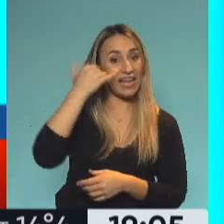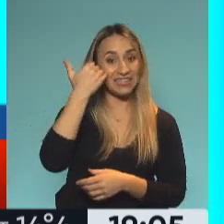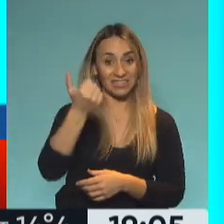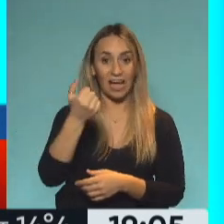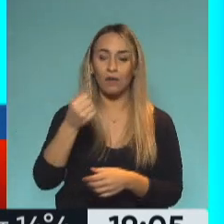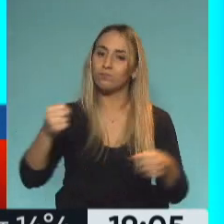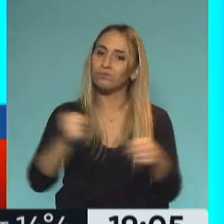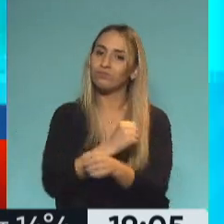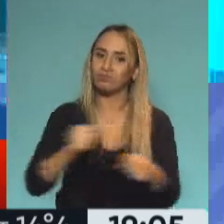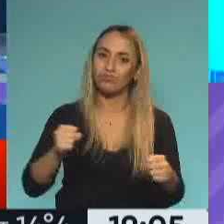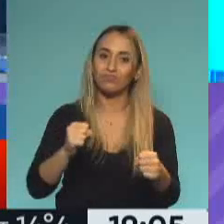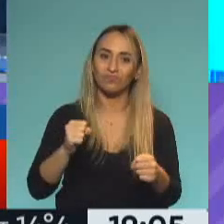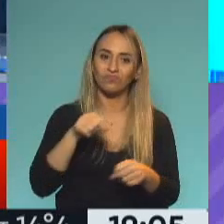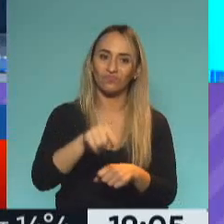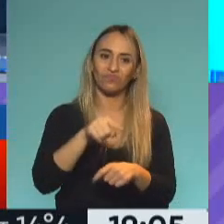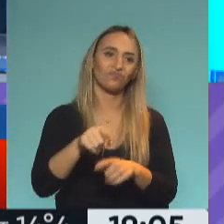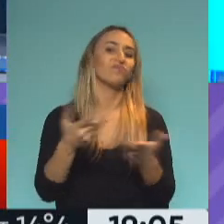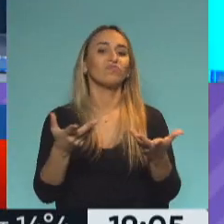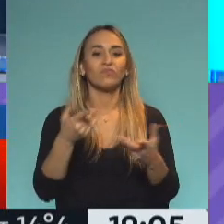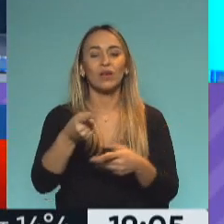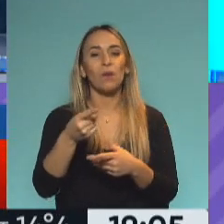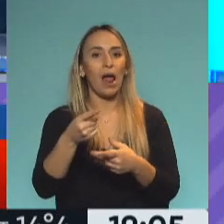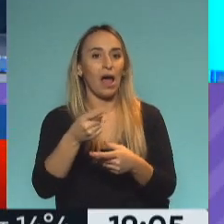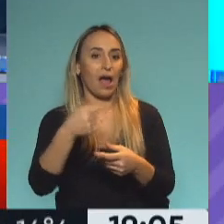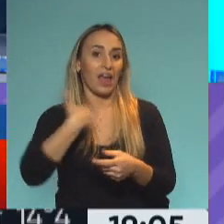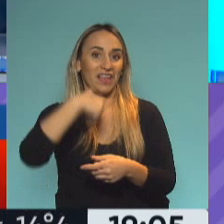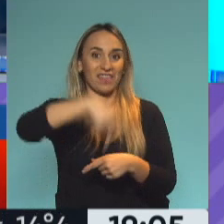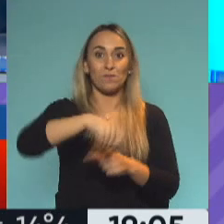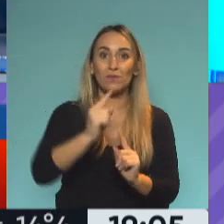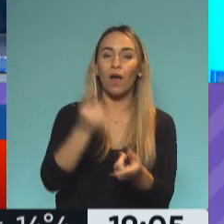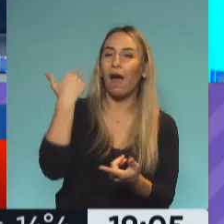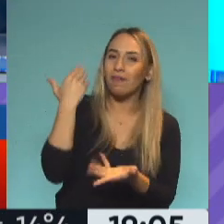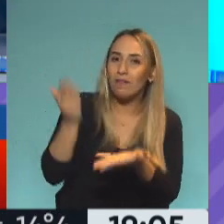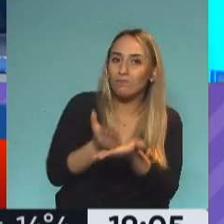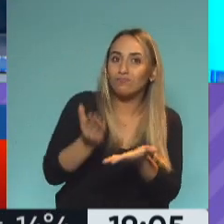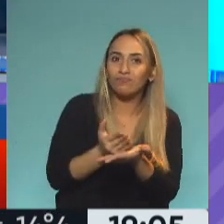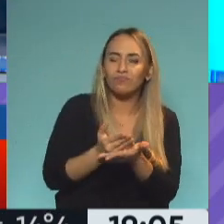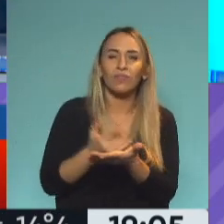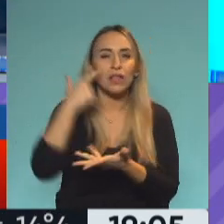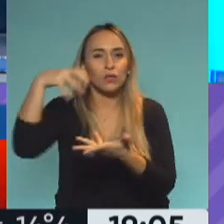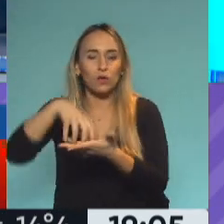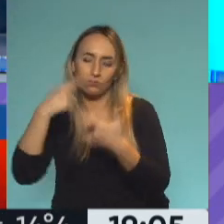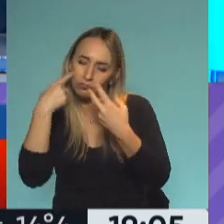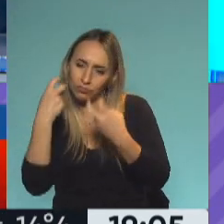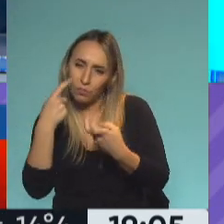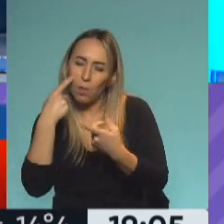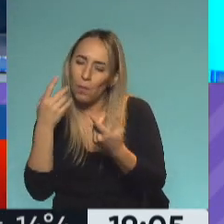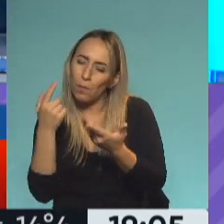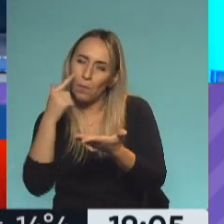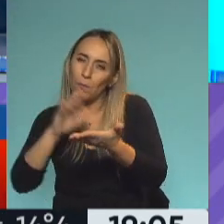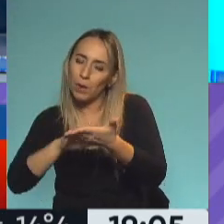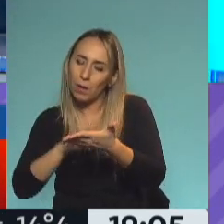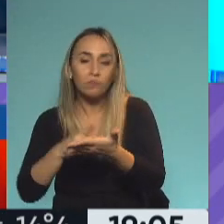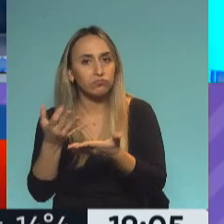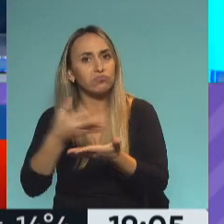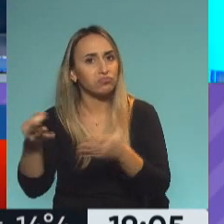fabricación de la Sputnik que se hizo aquí en el laboratorio. Lo adelantamos aquí en el noti de ayer. Así que lo que se espera ahora es la importación